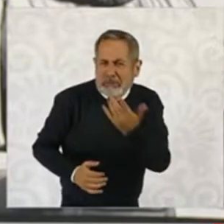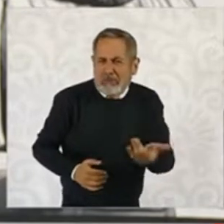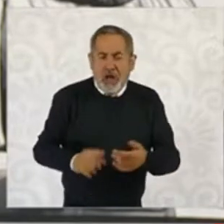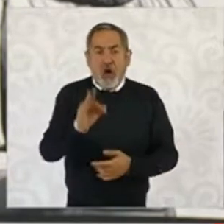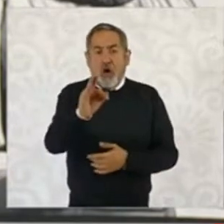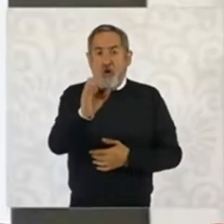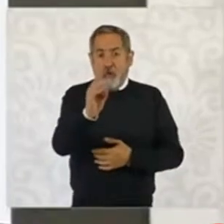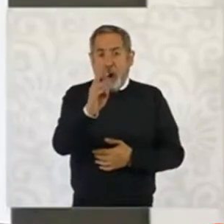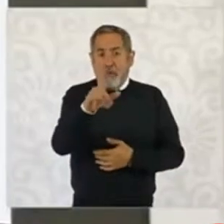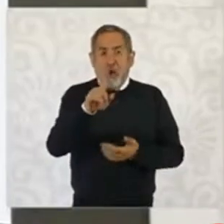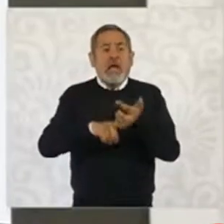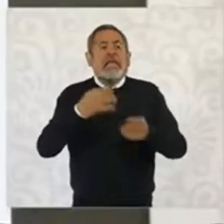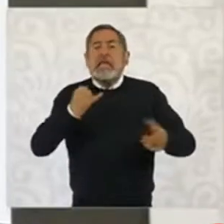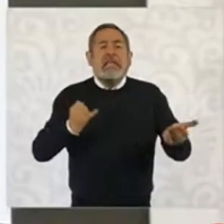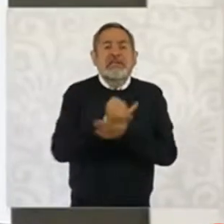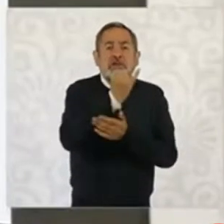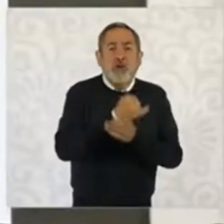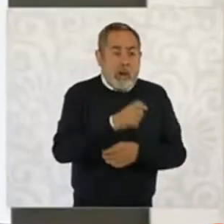y los suyos.